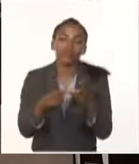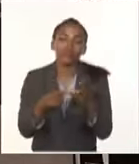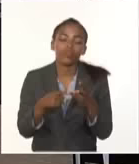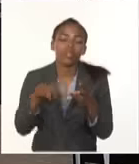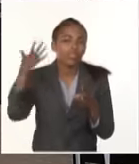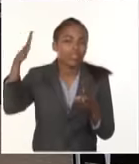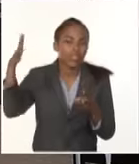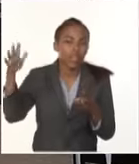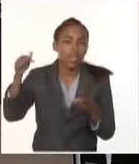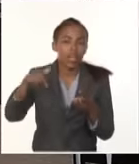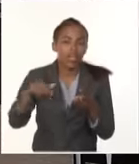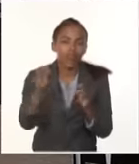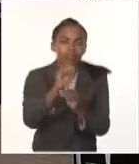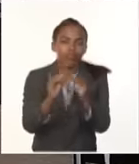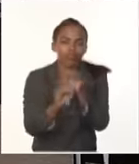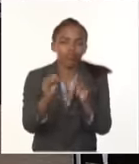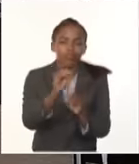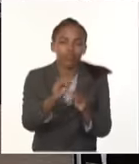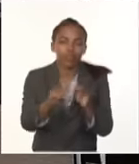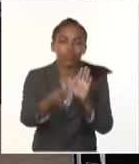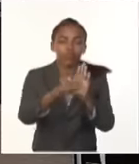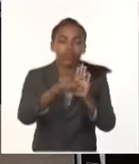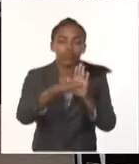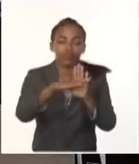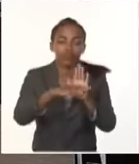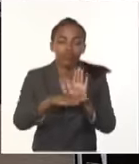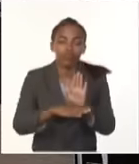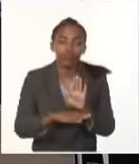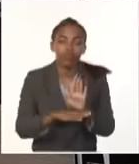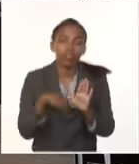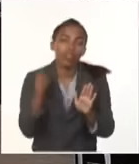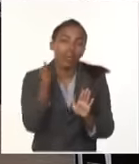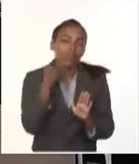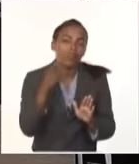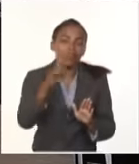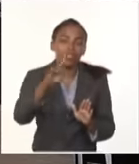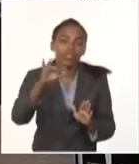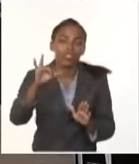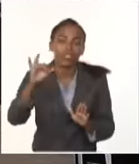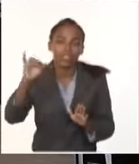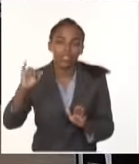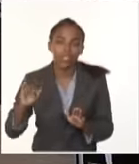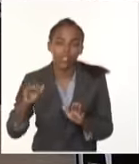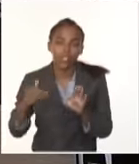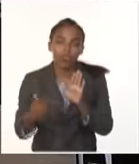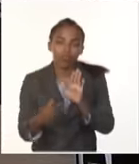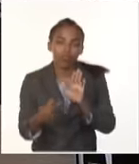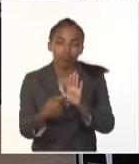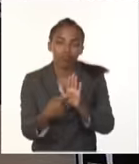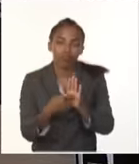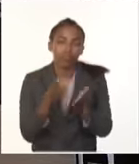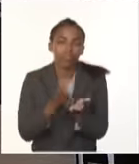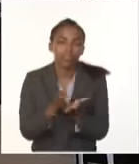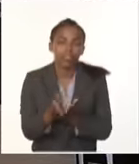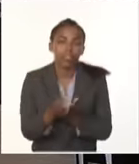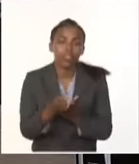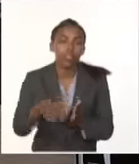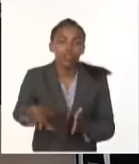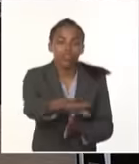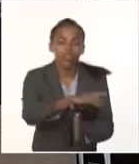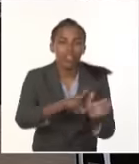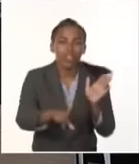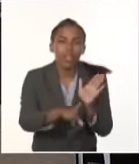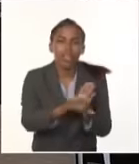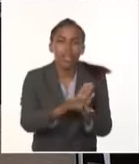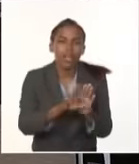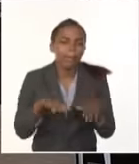normas que estaban vigentes desde 1976. Estas leyes muestran la voluntad de ensanchar y